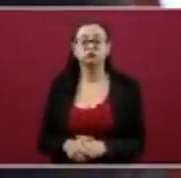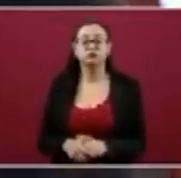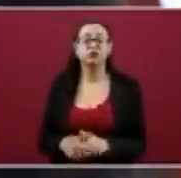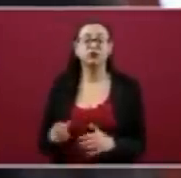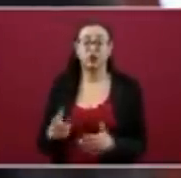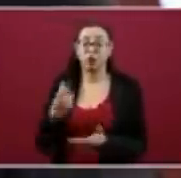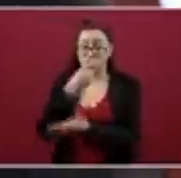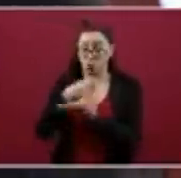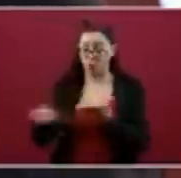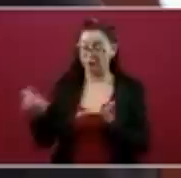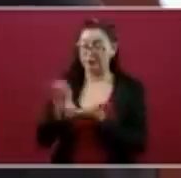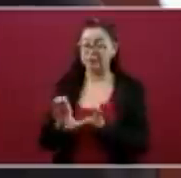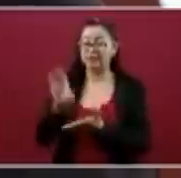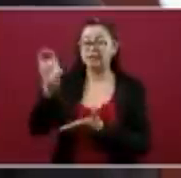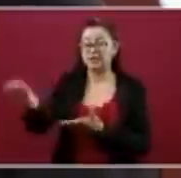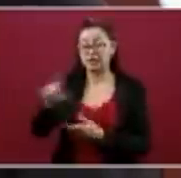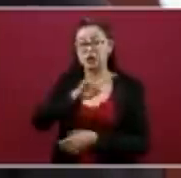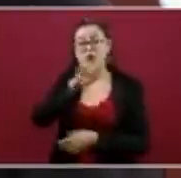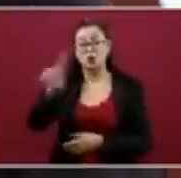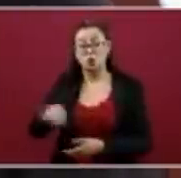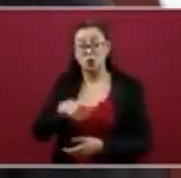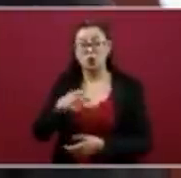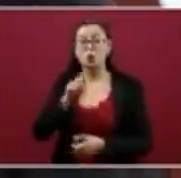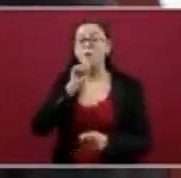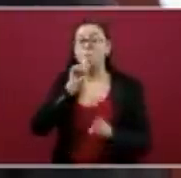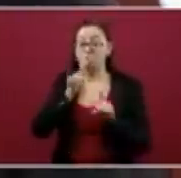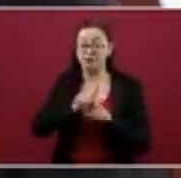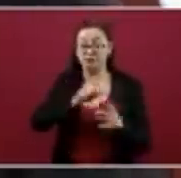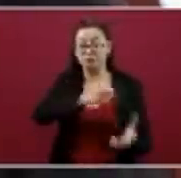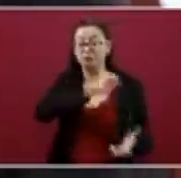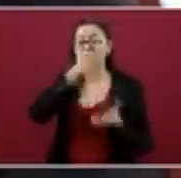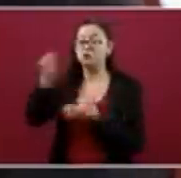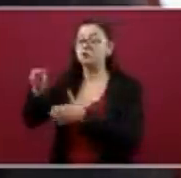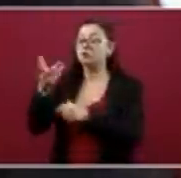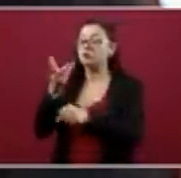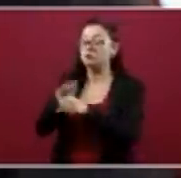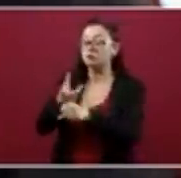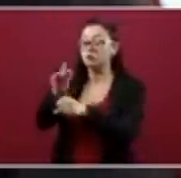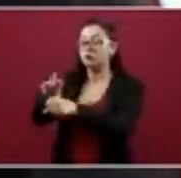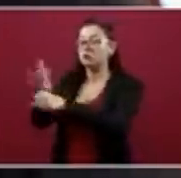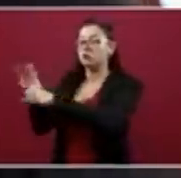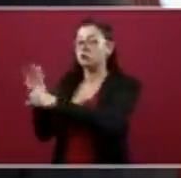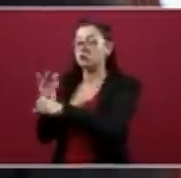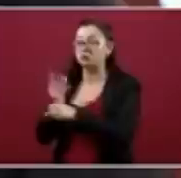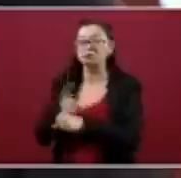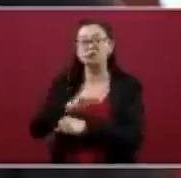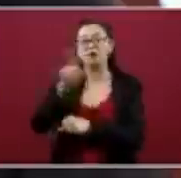más dinero público y estamos viendo qué hacemos,